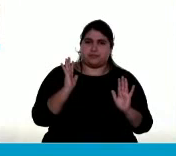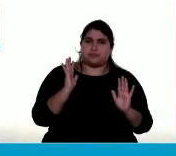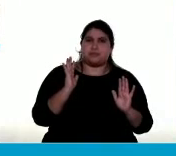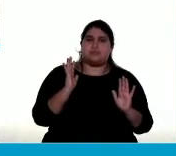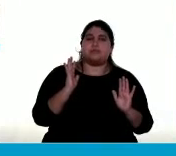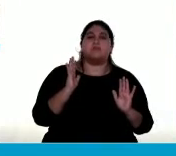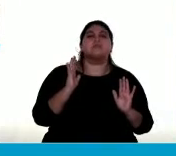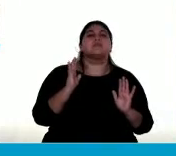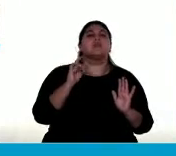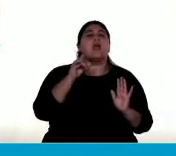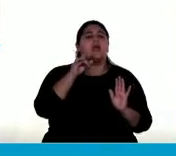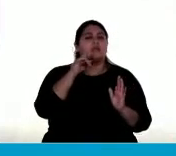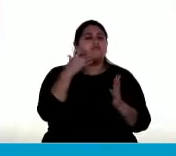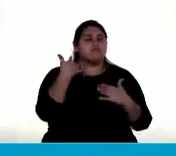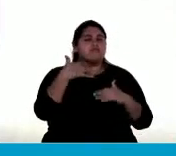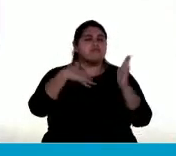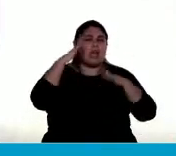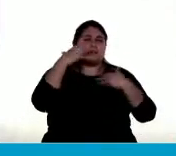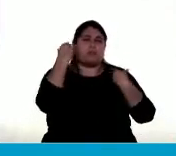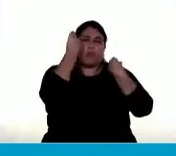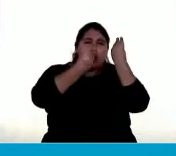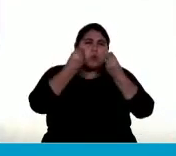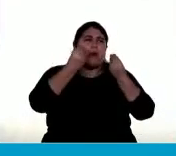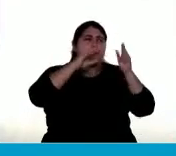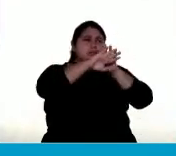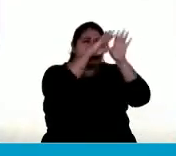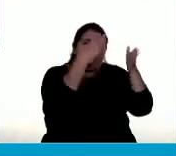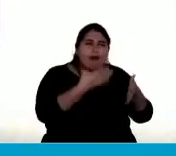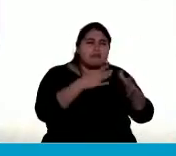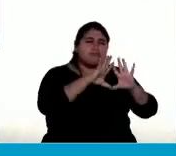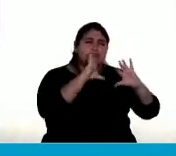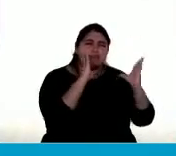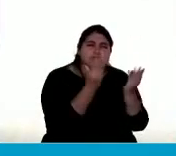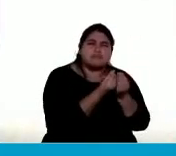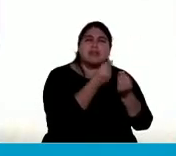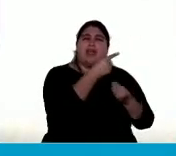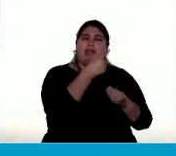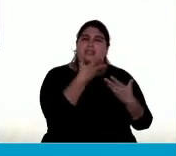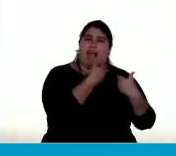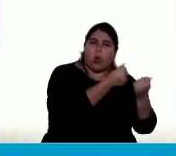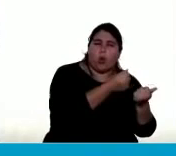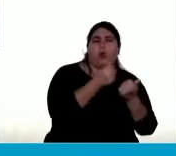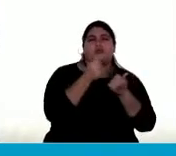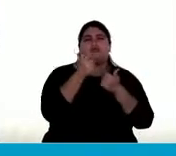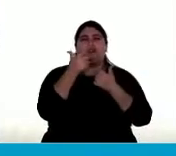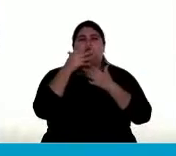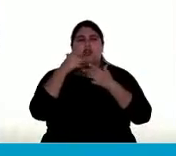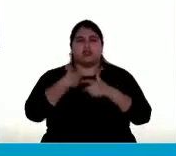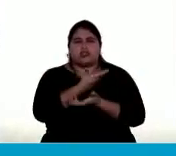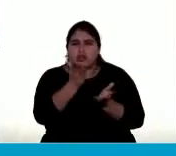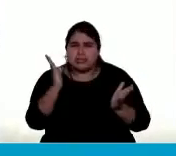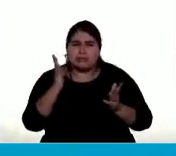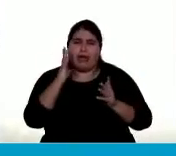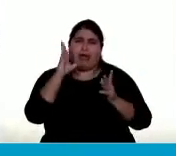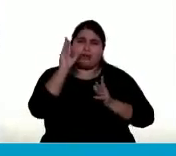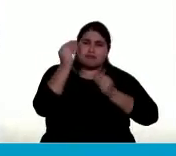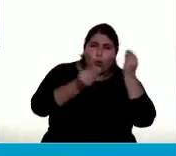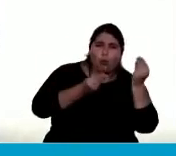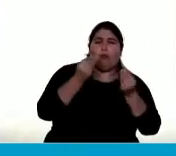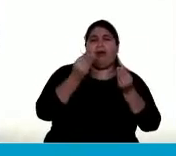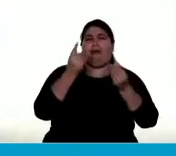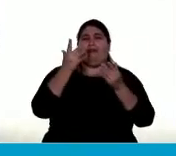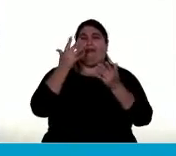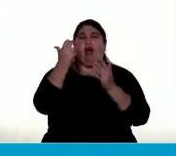en materia sanitaria, social y económica, de futuro incierto, de